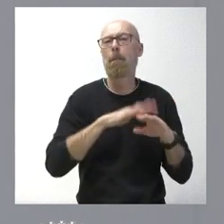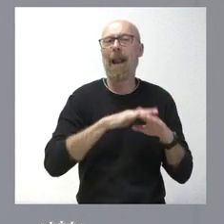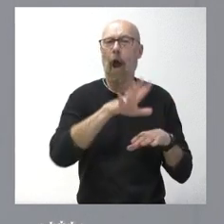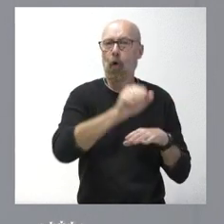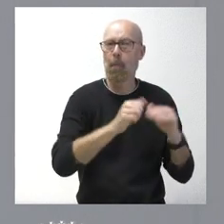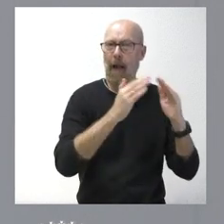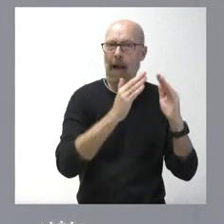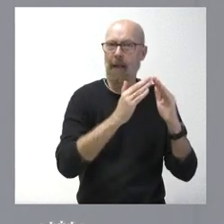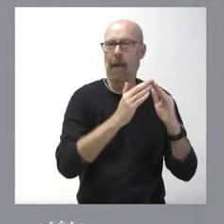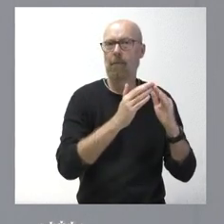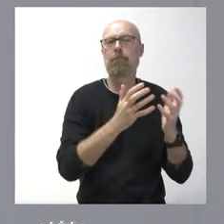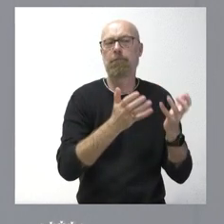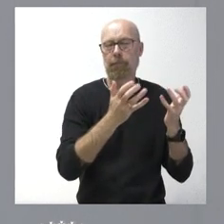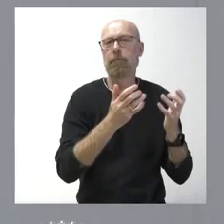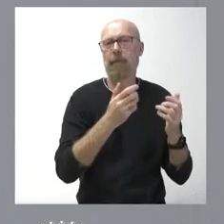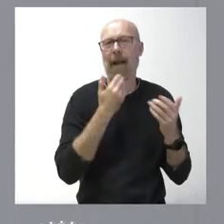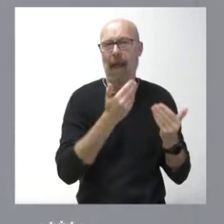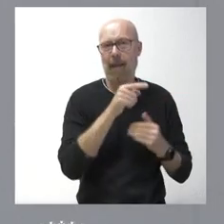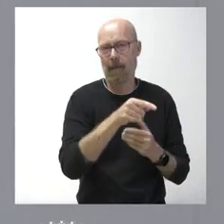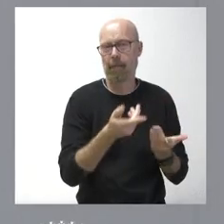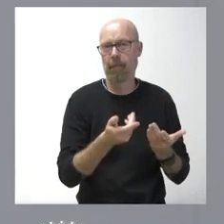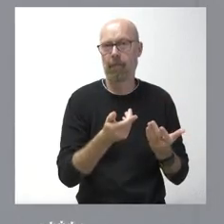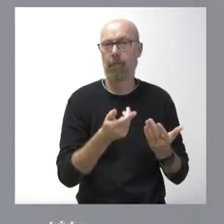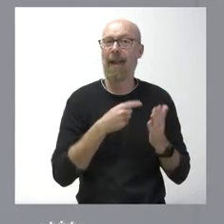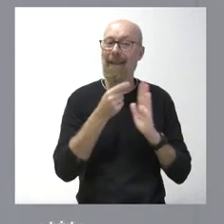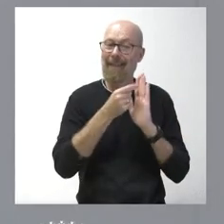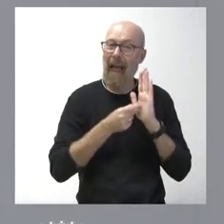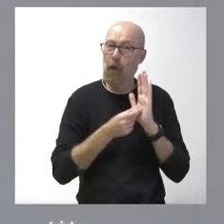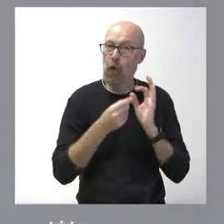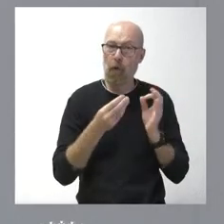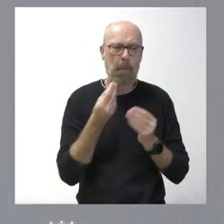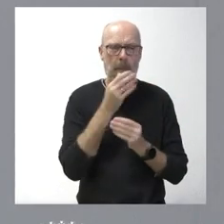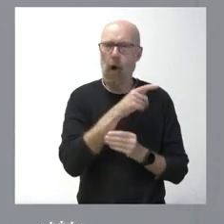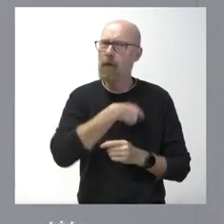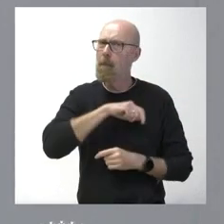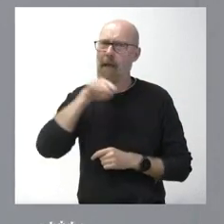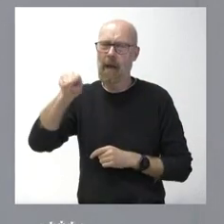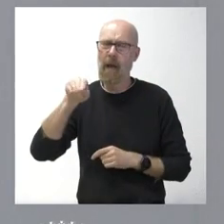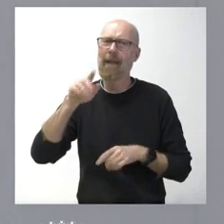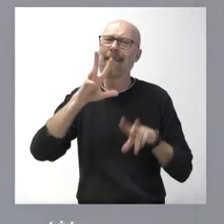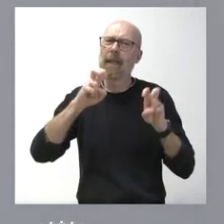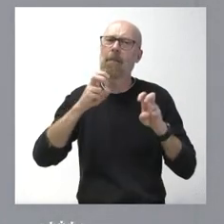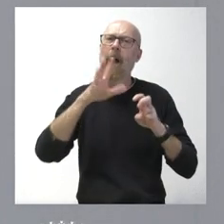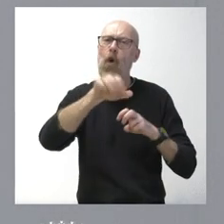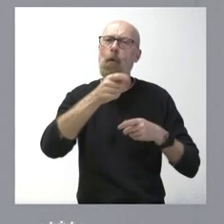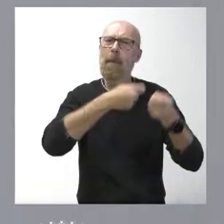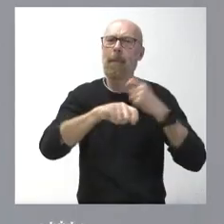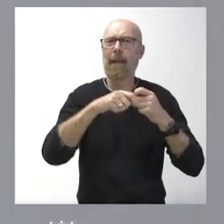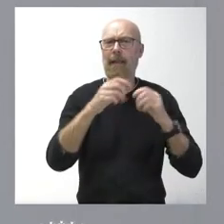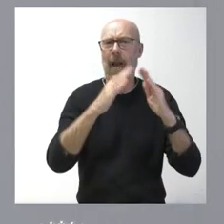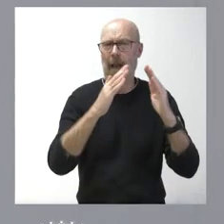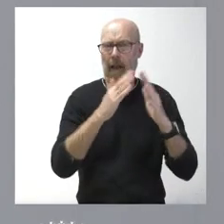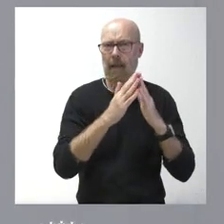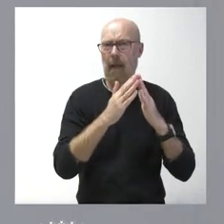dato es el mejor dato de toda España en crecimiento de la compra venta de viviendas de todas las comunidades autónomas de España Por